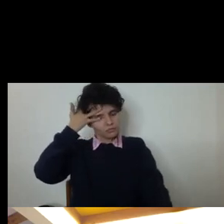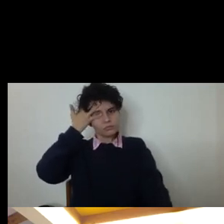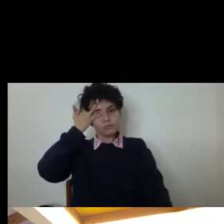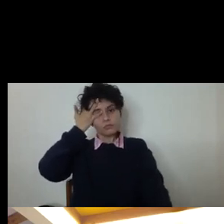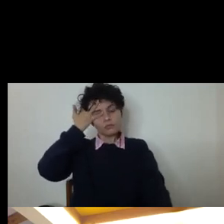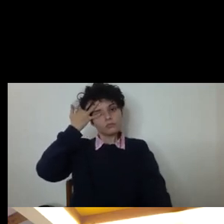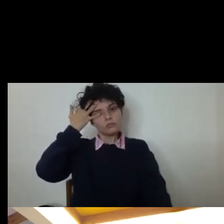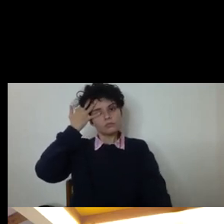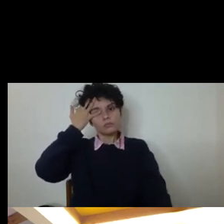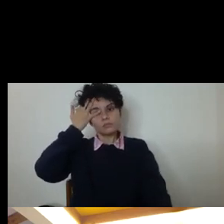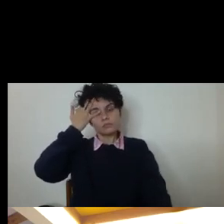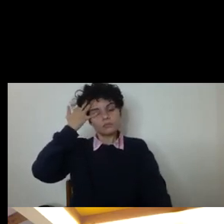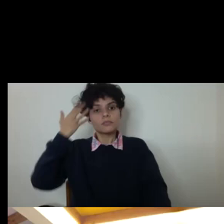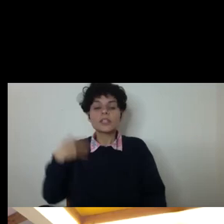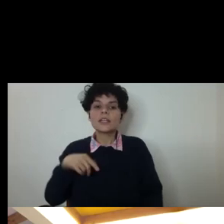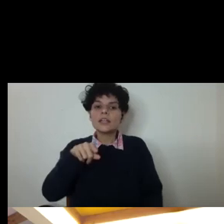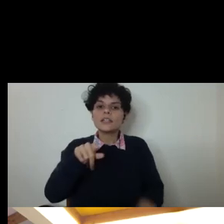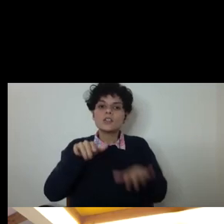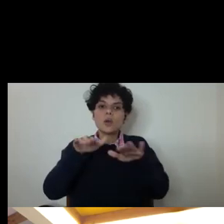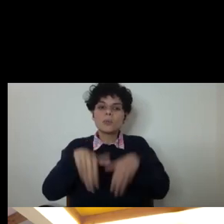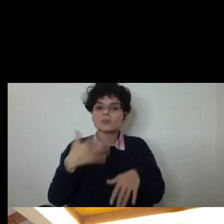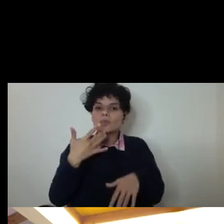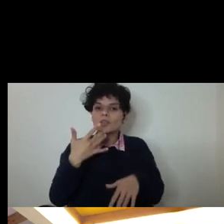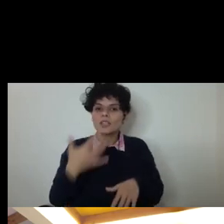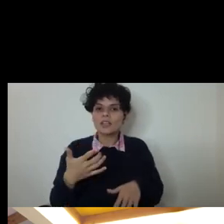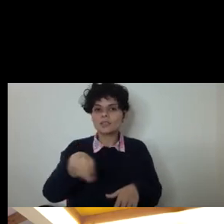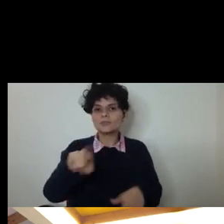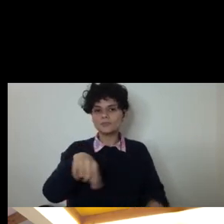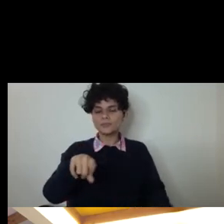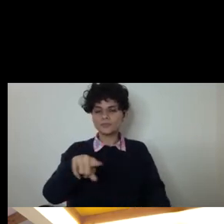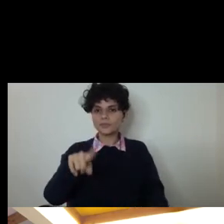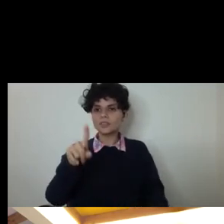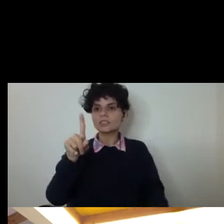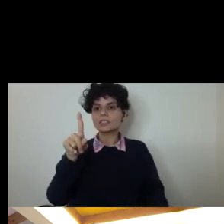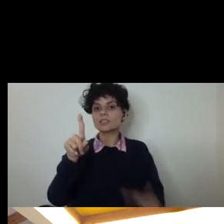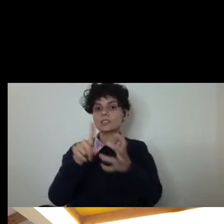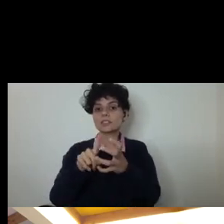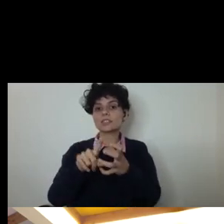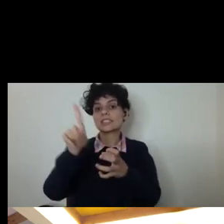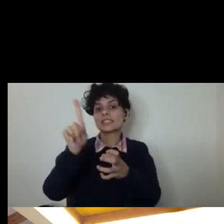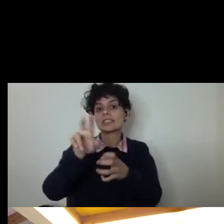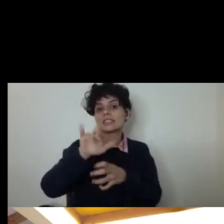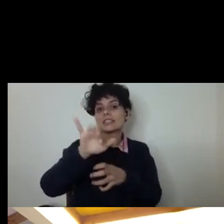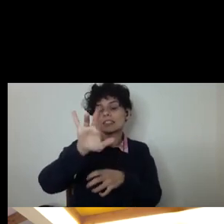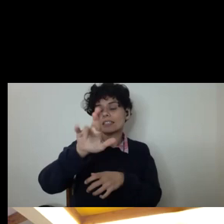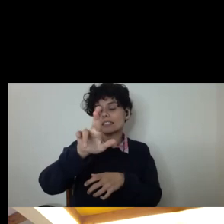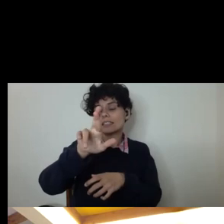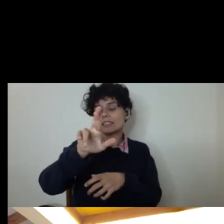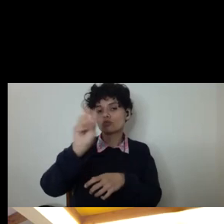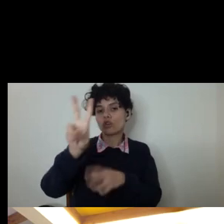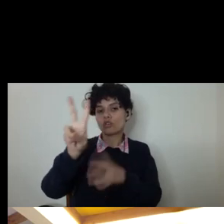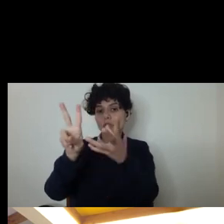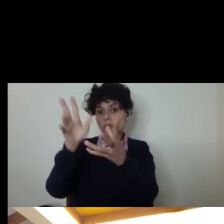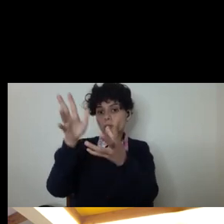Y lo mismo acá, cuando apagamos la expresión del receptor tipo 2. También las señales son mucho menores